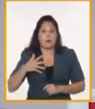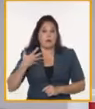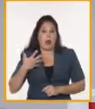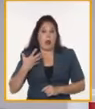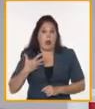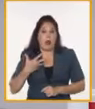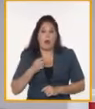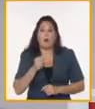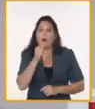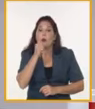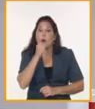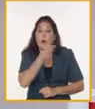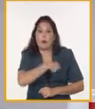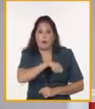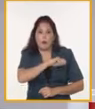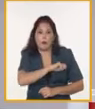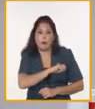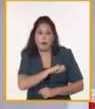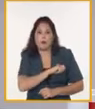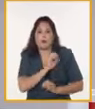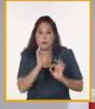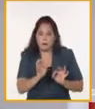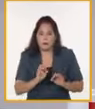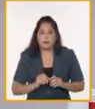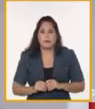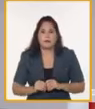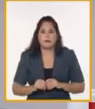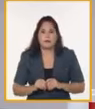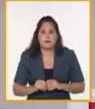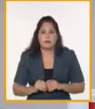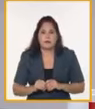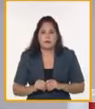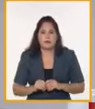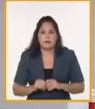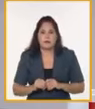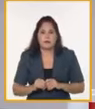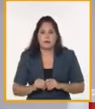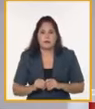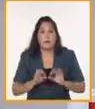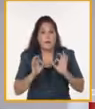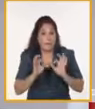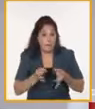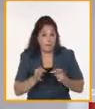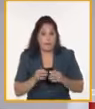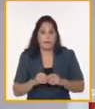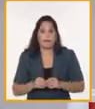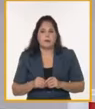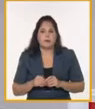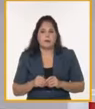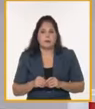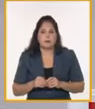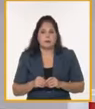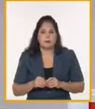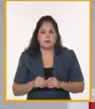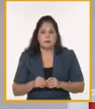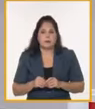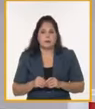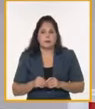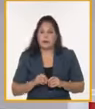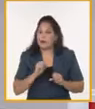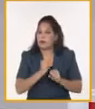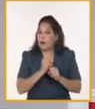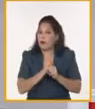tenía la la población con este con este tema y por la propia dimensión que tiene este trabajo por